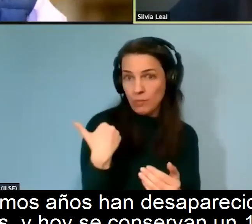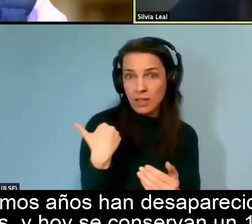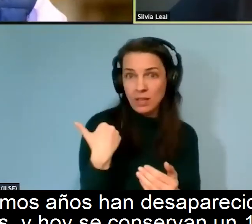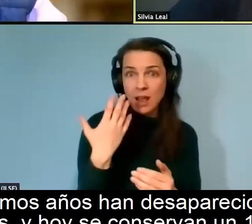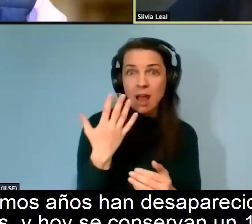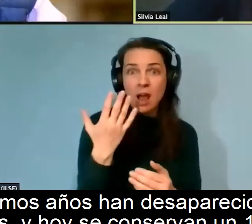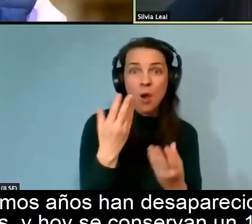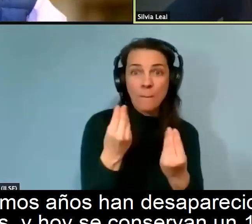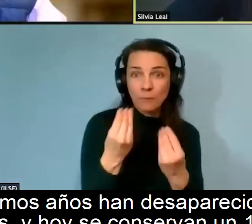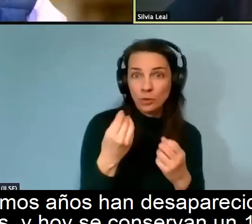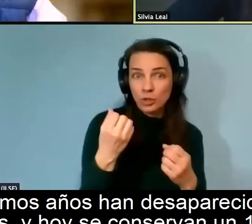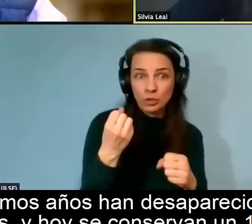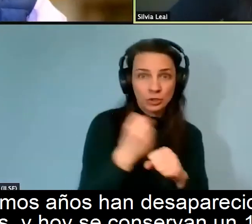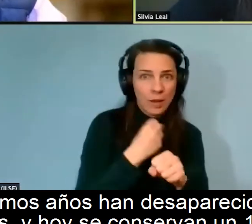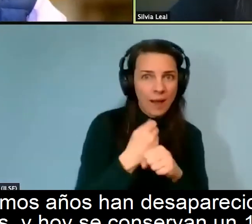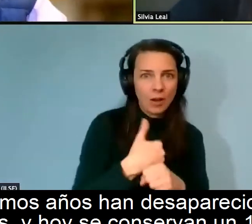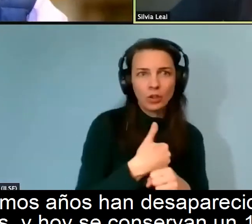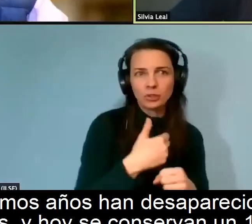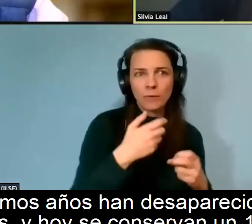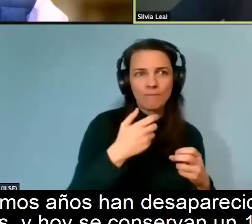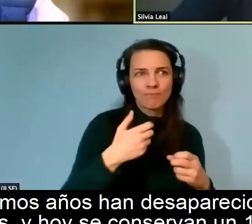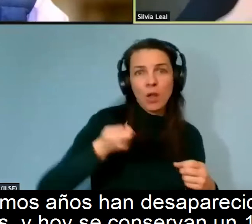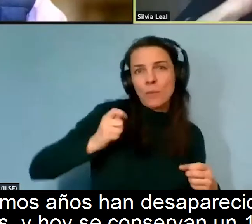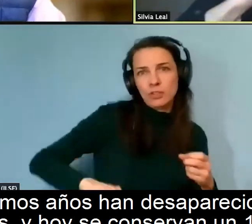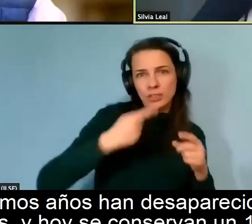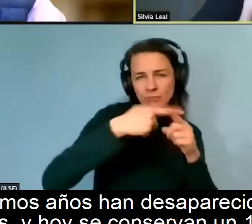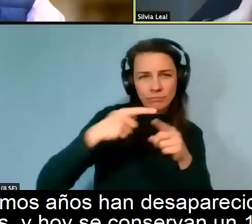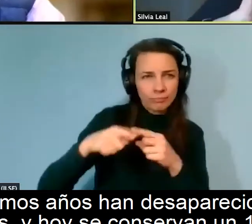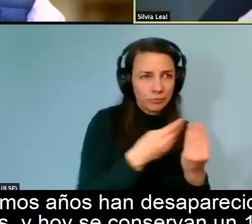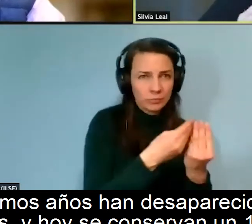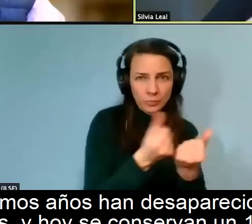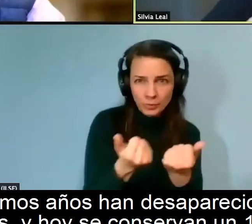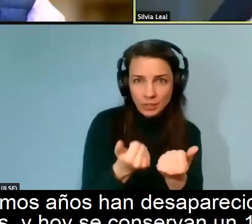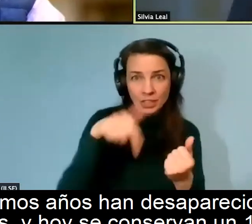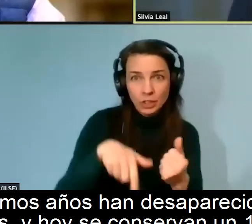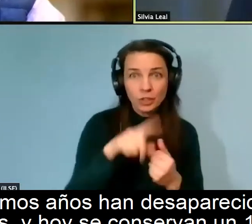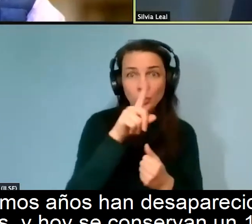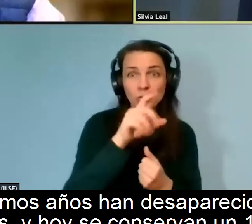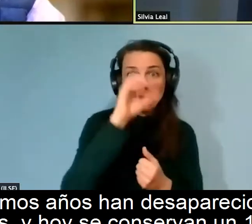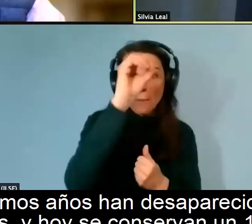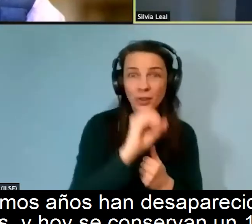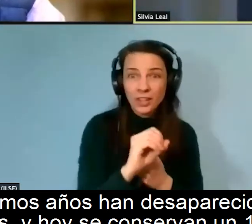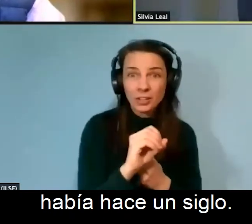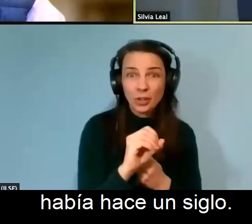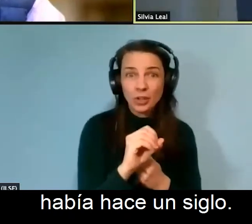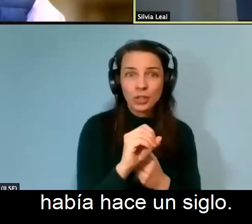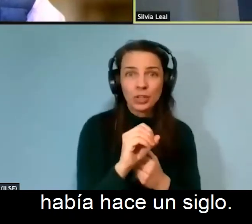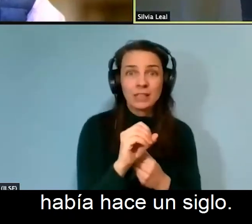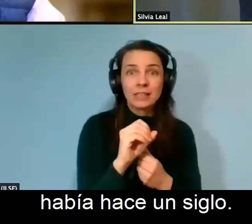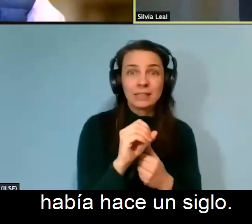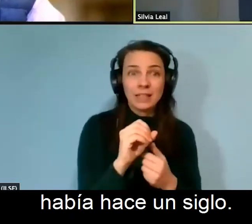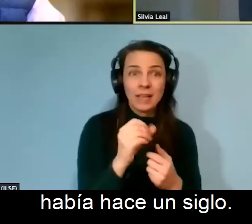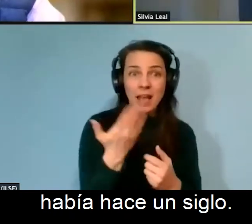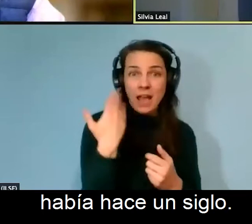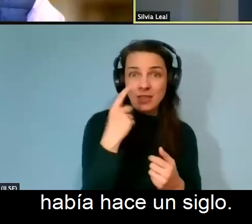desaparecido muchos tipos de empleos, muchas profesiones y hoy se conservan un 1% de los empleos que había hace un